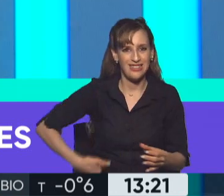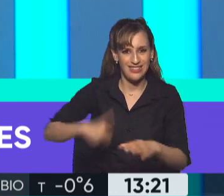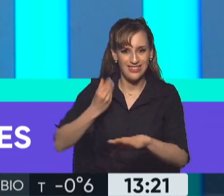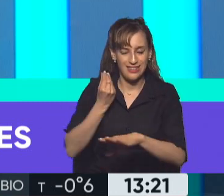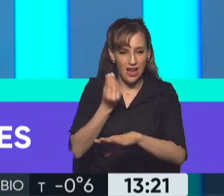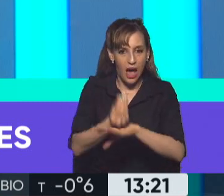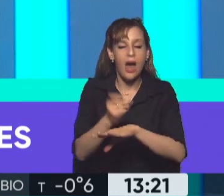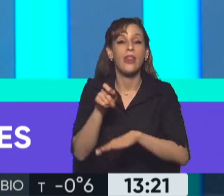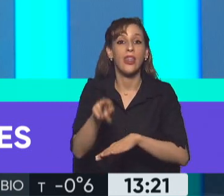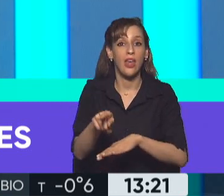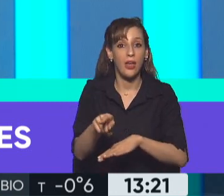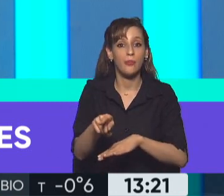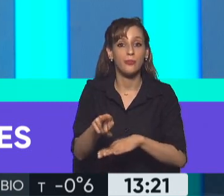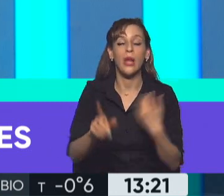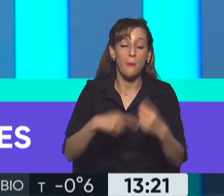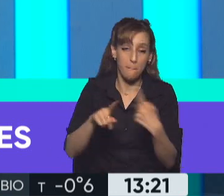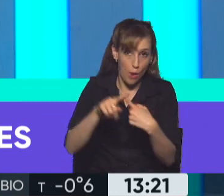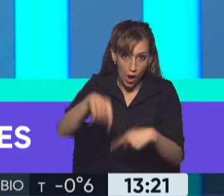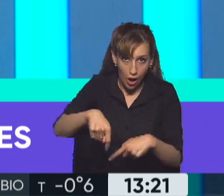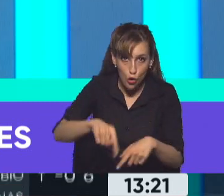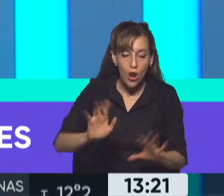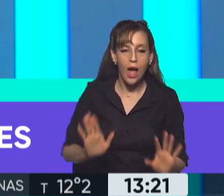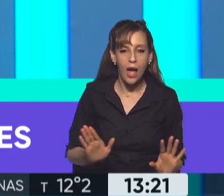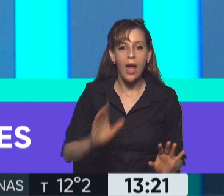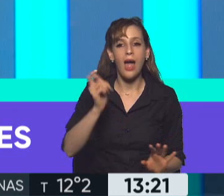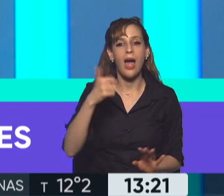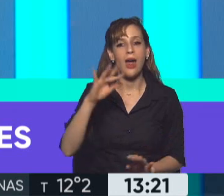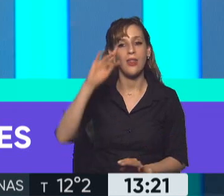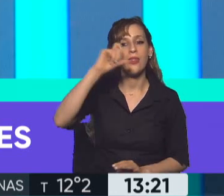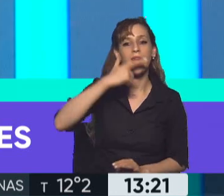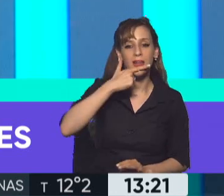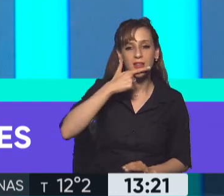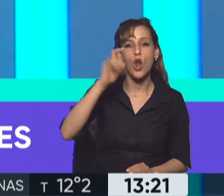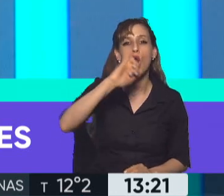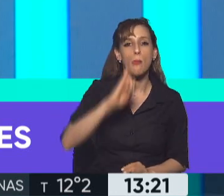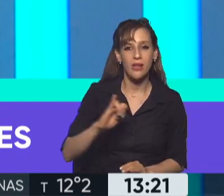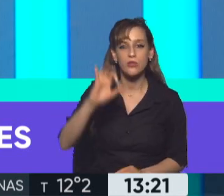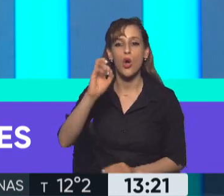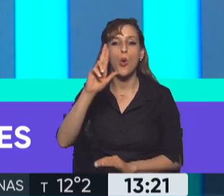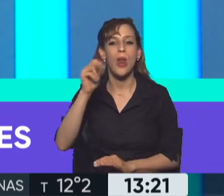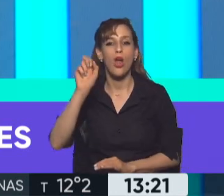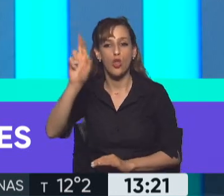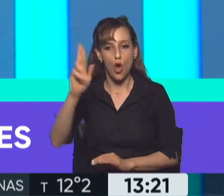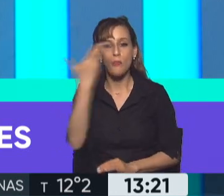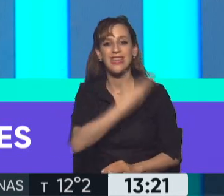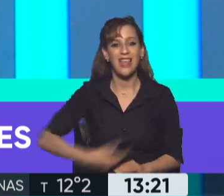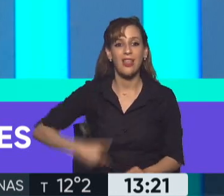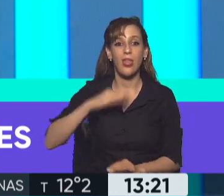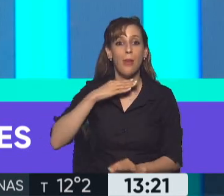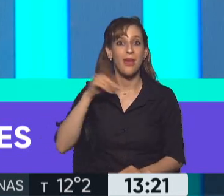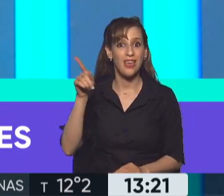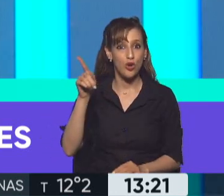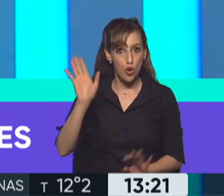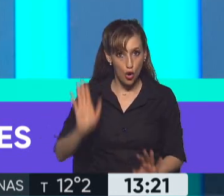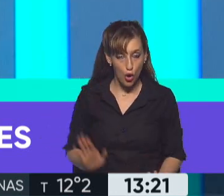está al frente andrés manuel lópez obrador el presidente de mexico y todo indica que